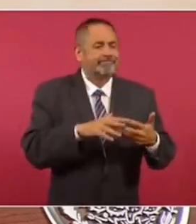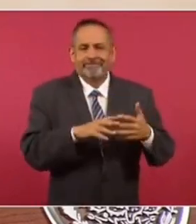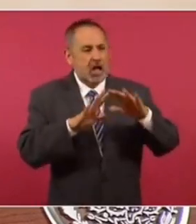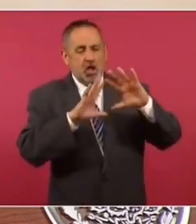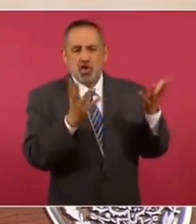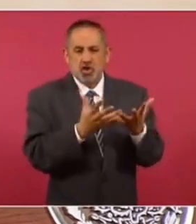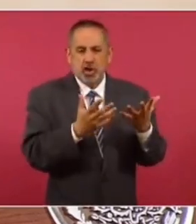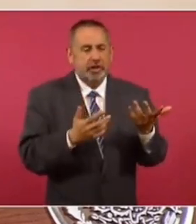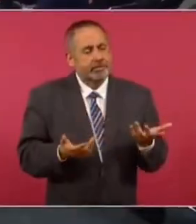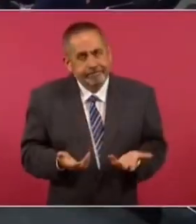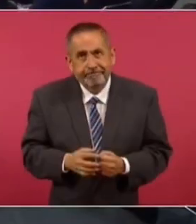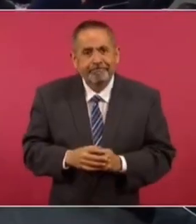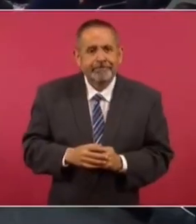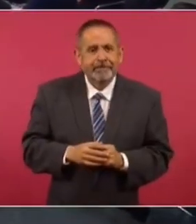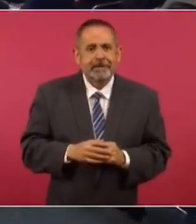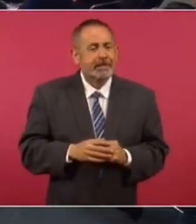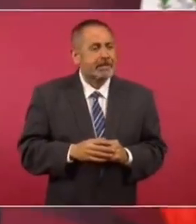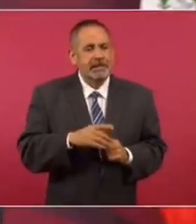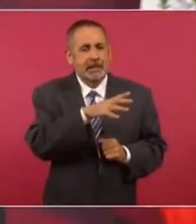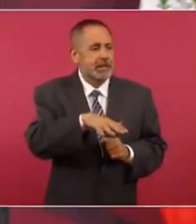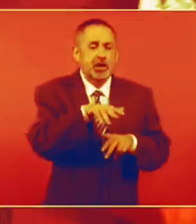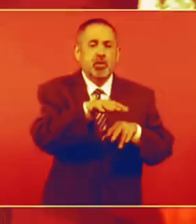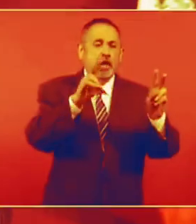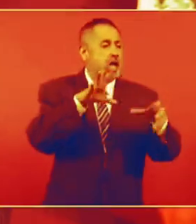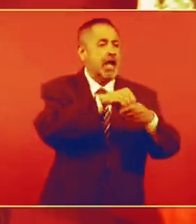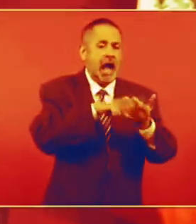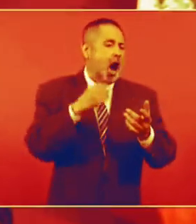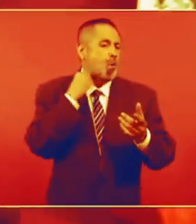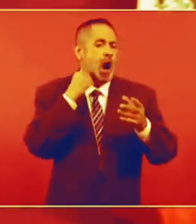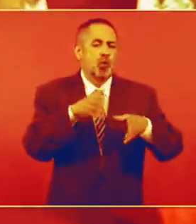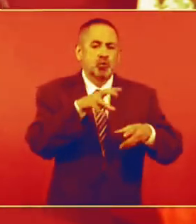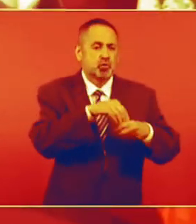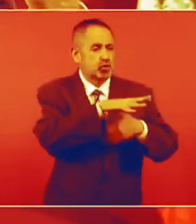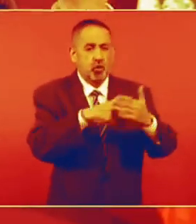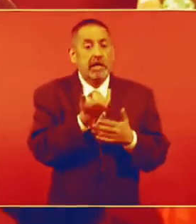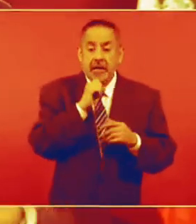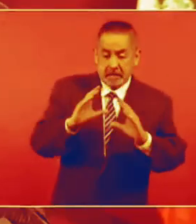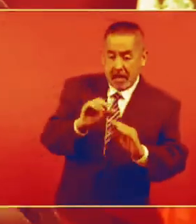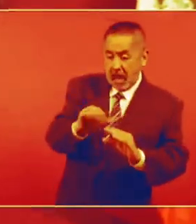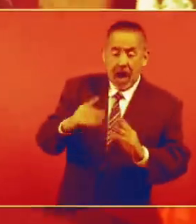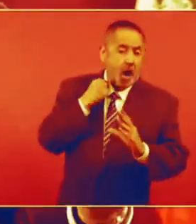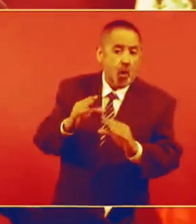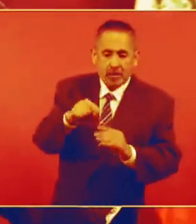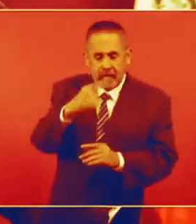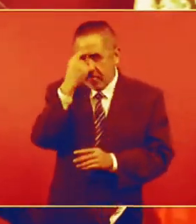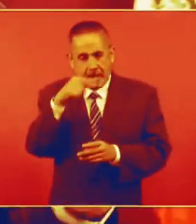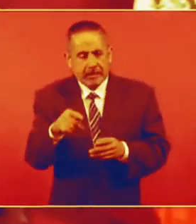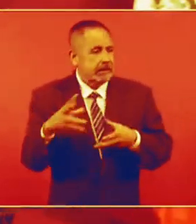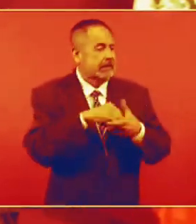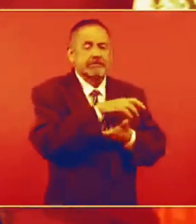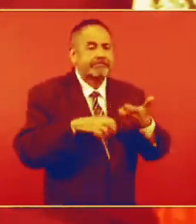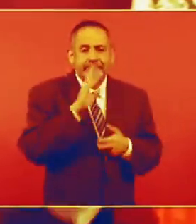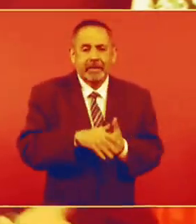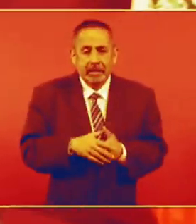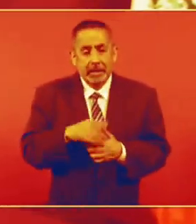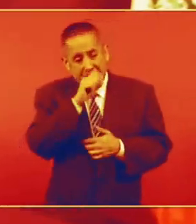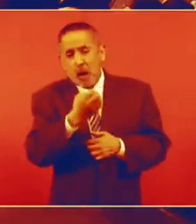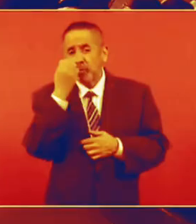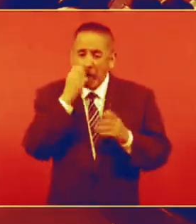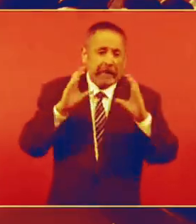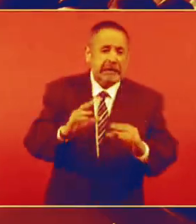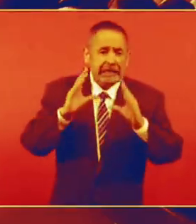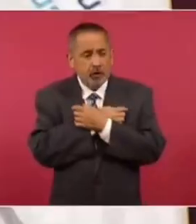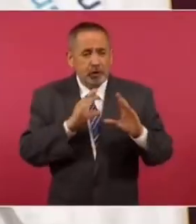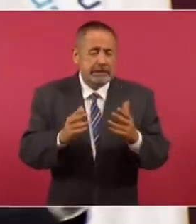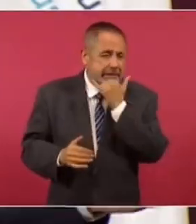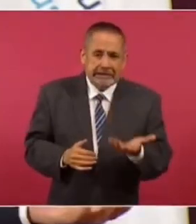Es, vamos a decir, la abogacía y la formación de los abogados y las escuelas